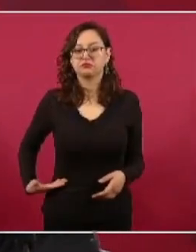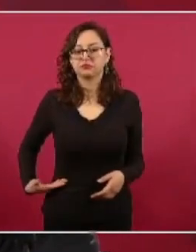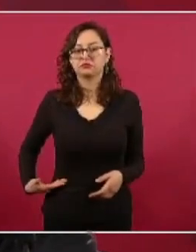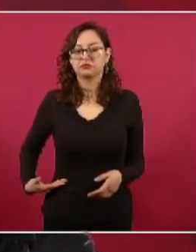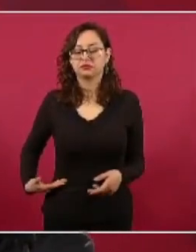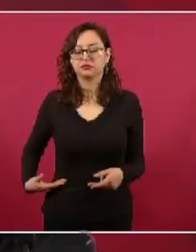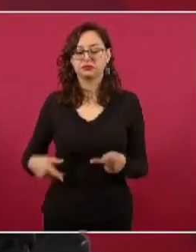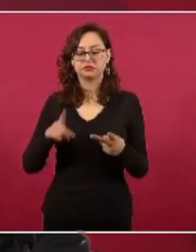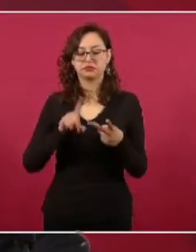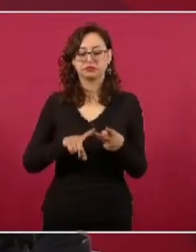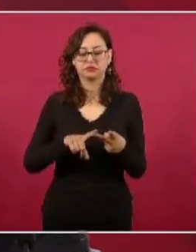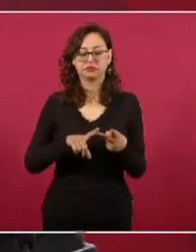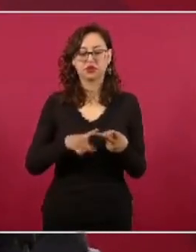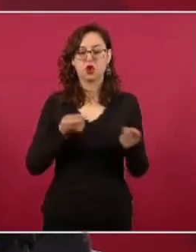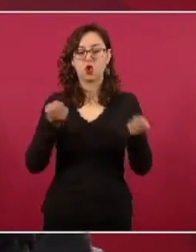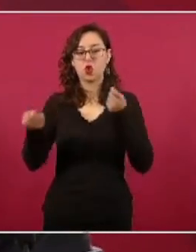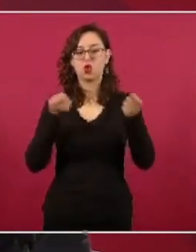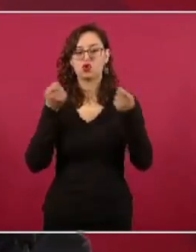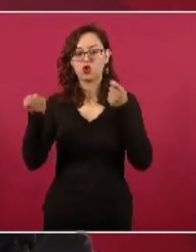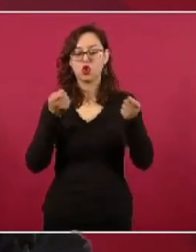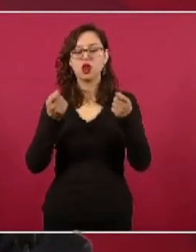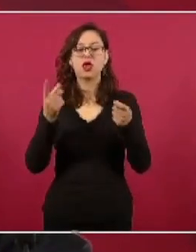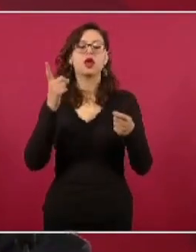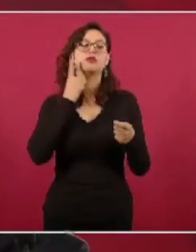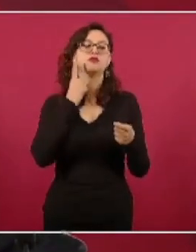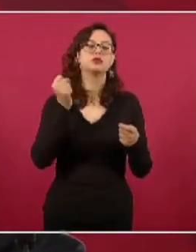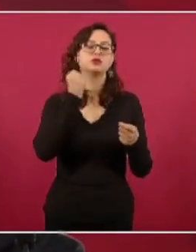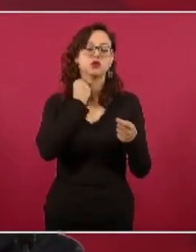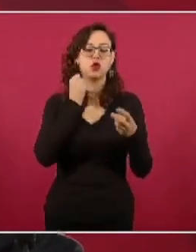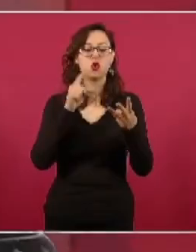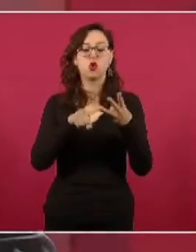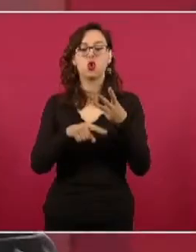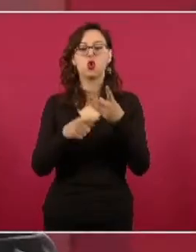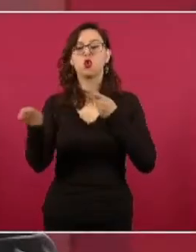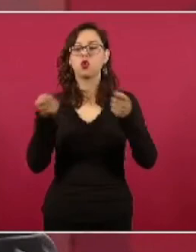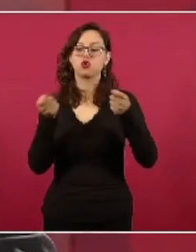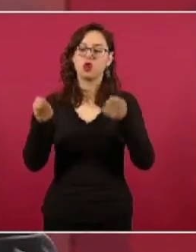el legislativo y el judicial.